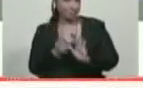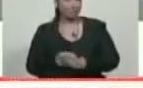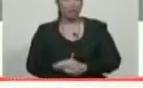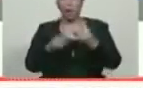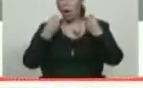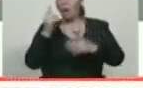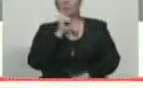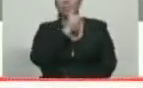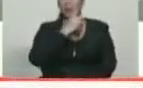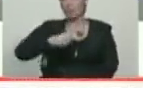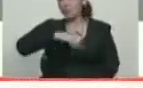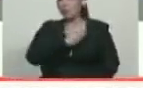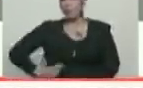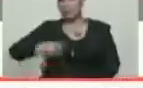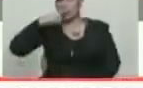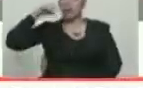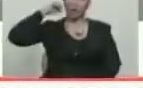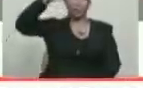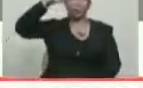¿Cómo se llama nuestro presidente?